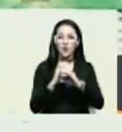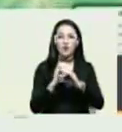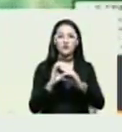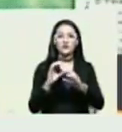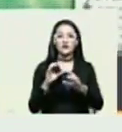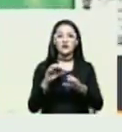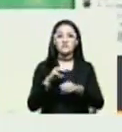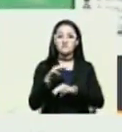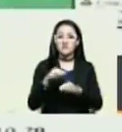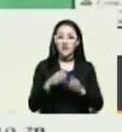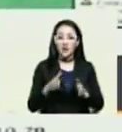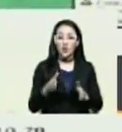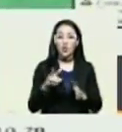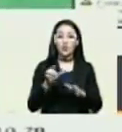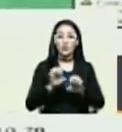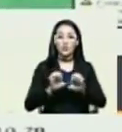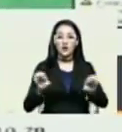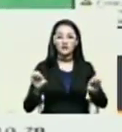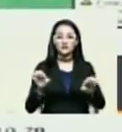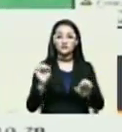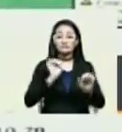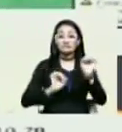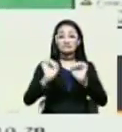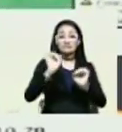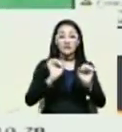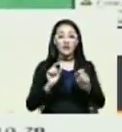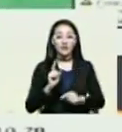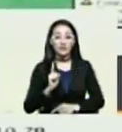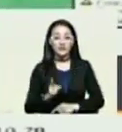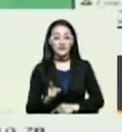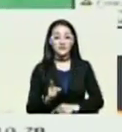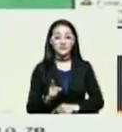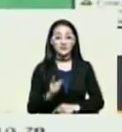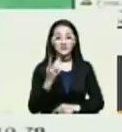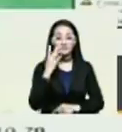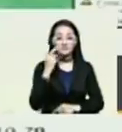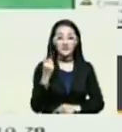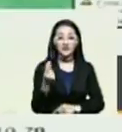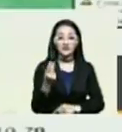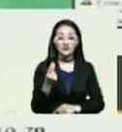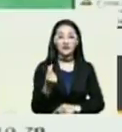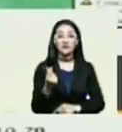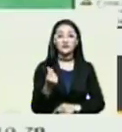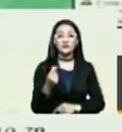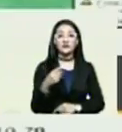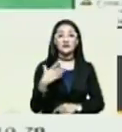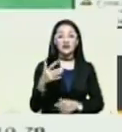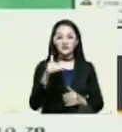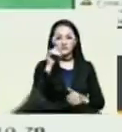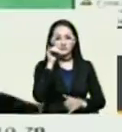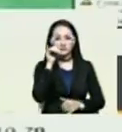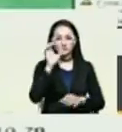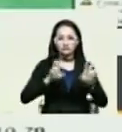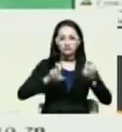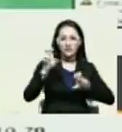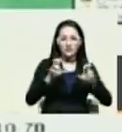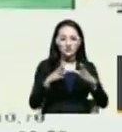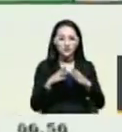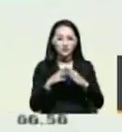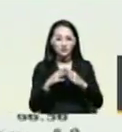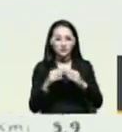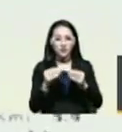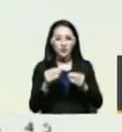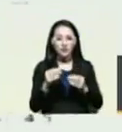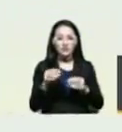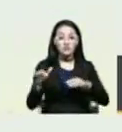Educación, por medidas preventivas. Sin embargo, pues ya se está haciendo todo el monitoreo. El sismo